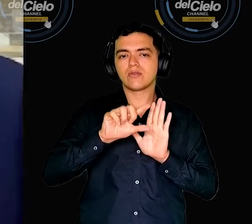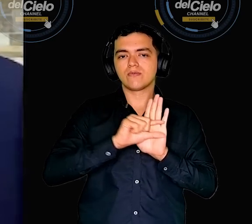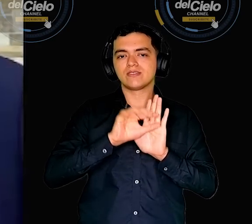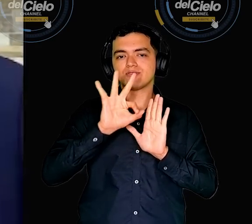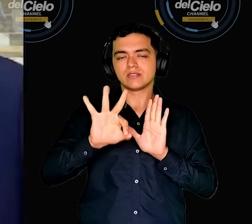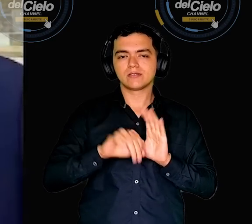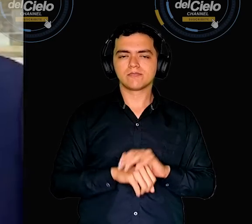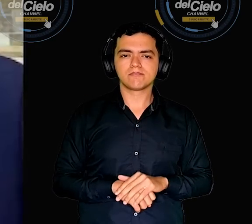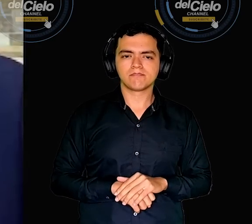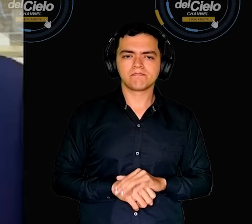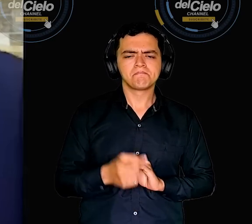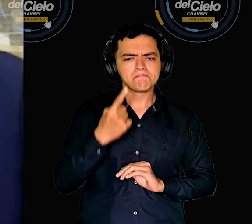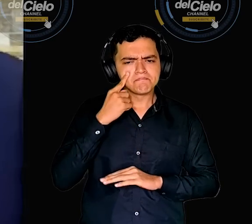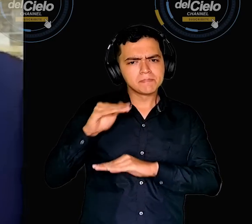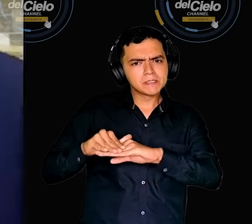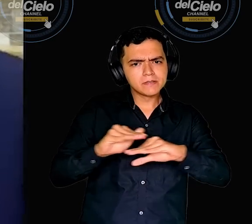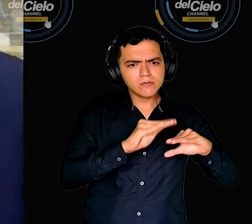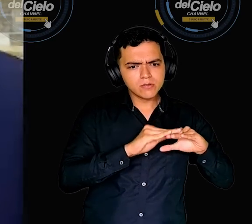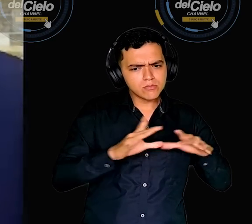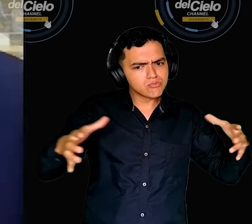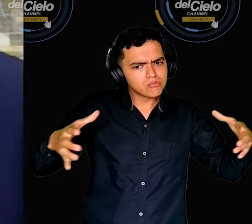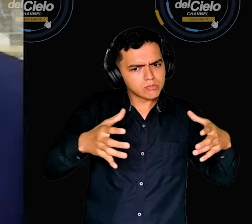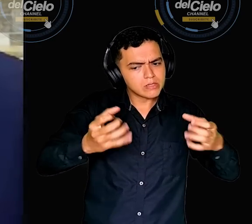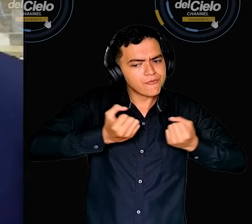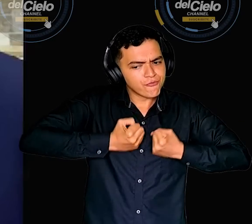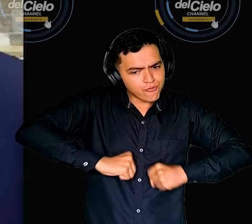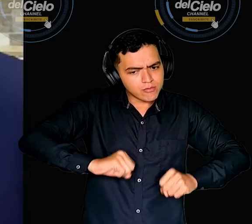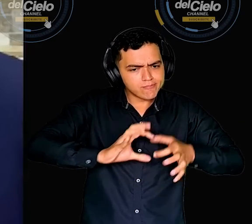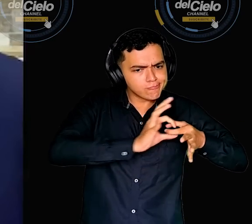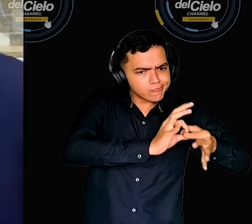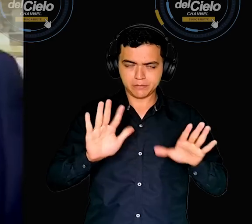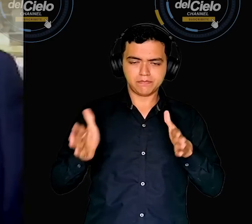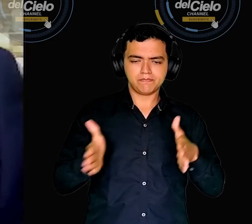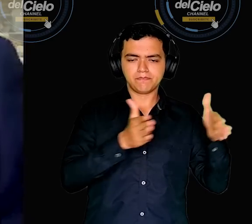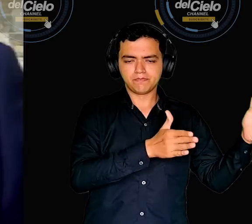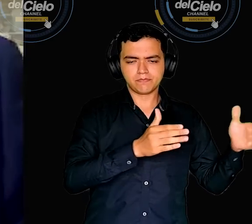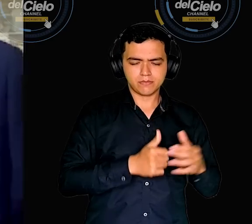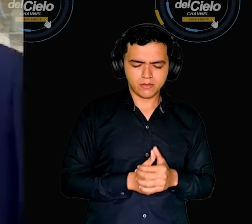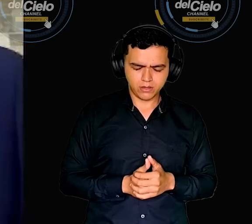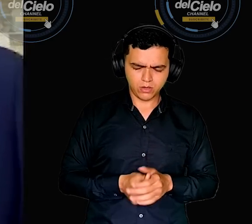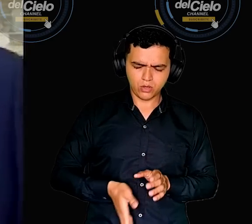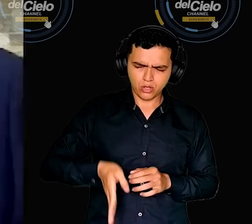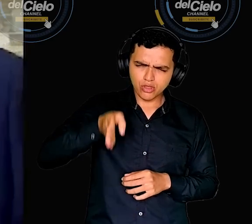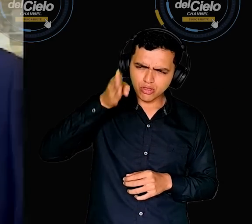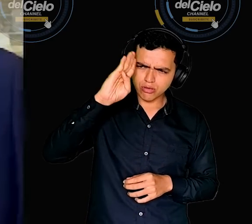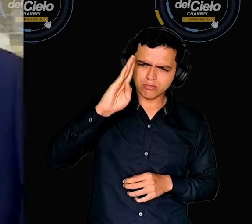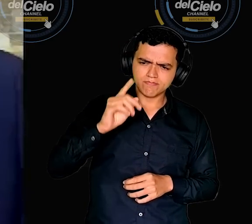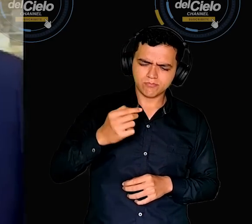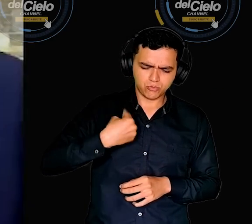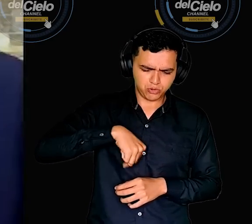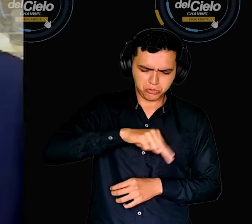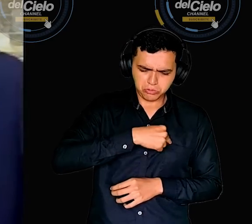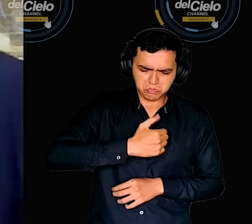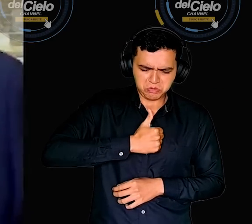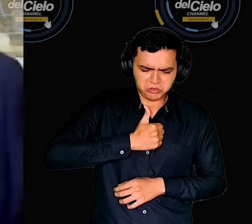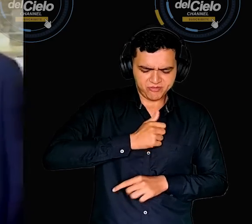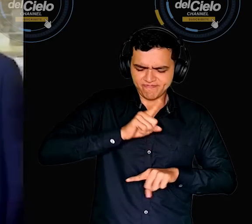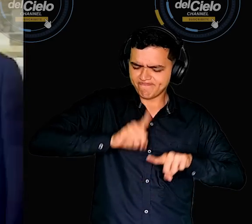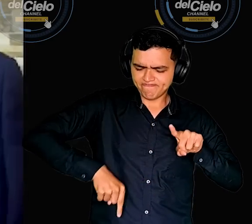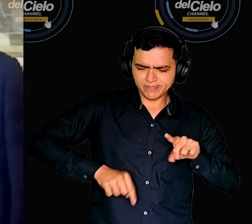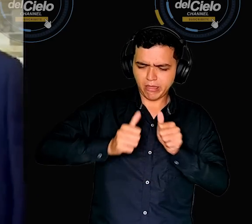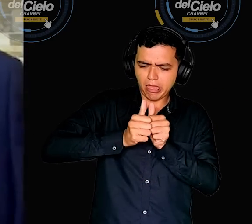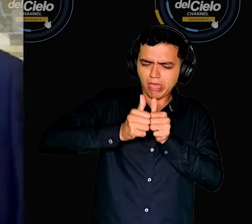Dice la palabra de Dios en Amós capítulo 3, verso 3. ¿Andarán dos juntos si no estuvieren